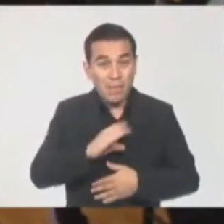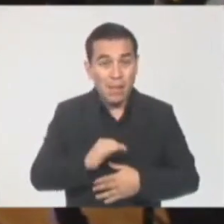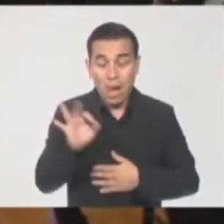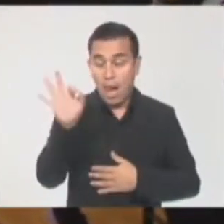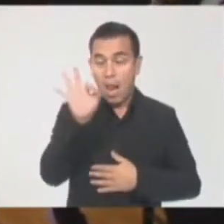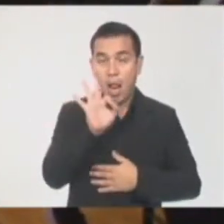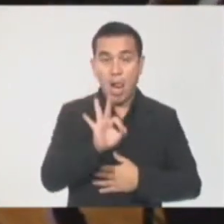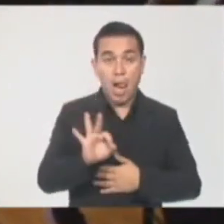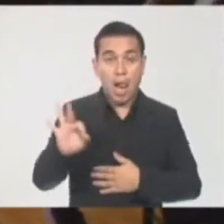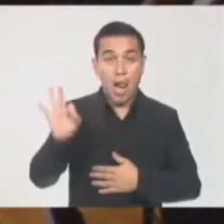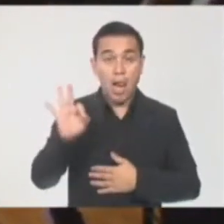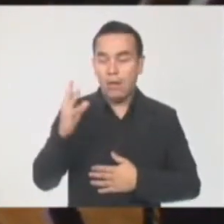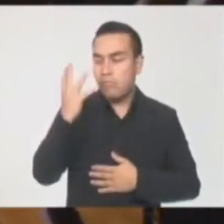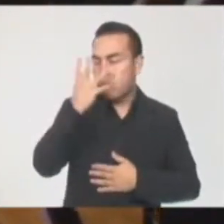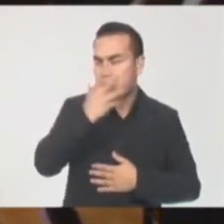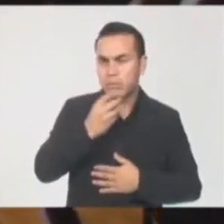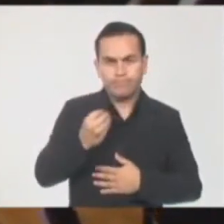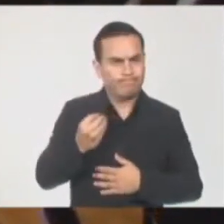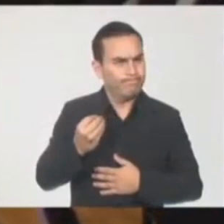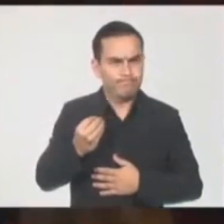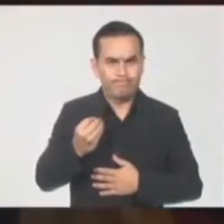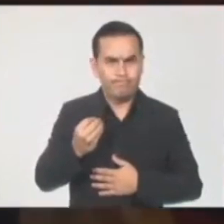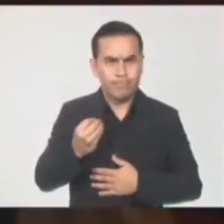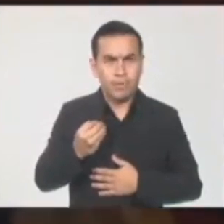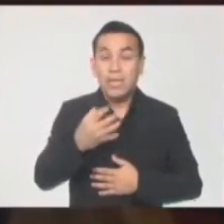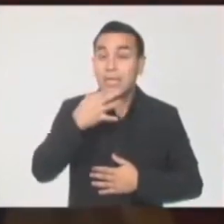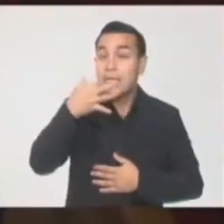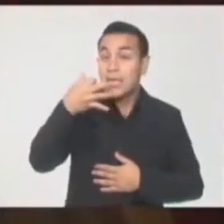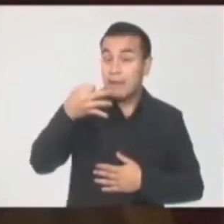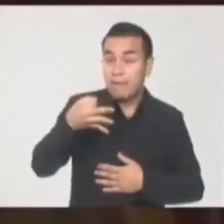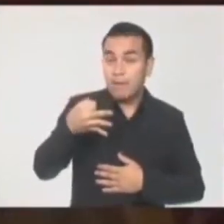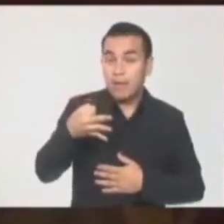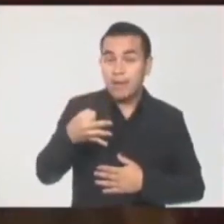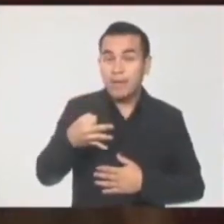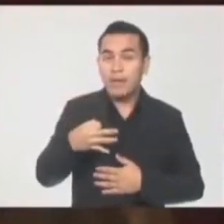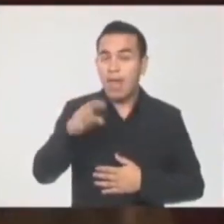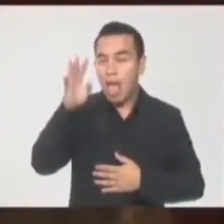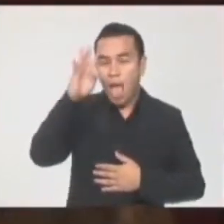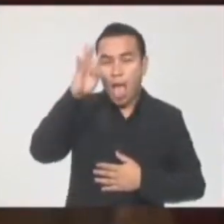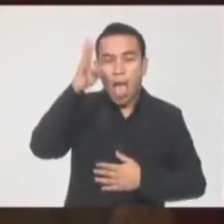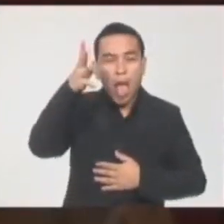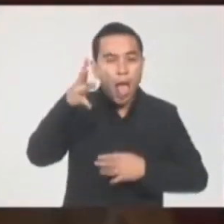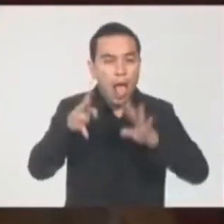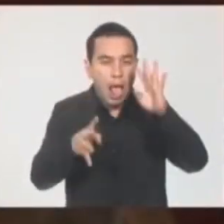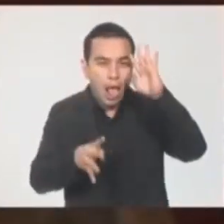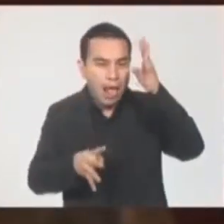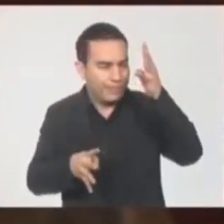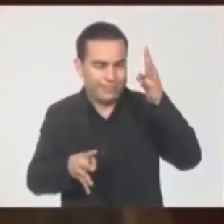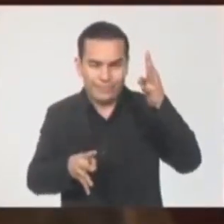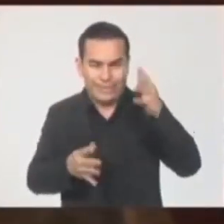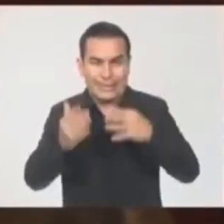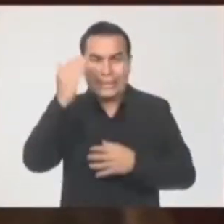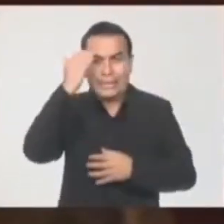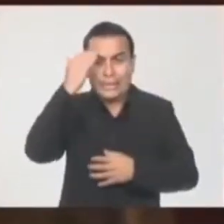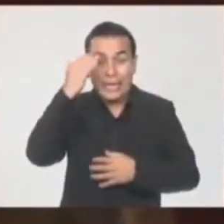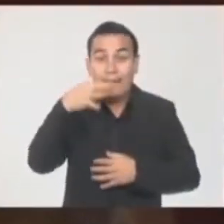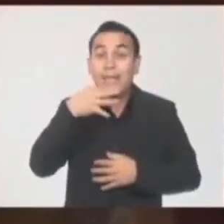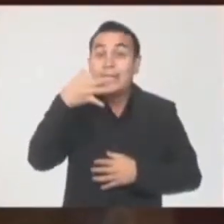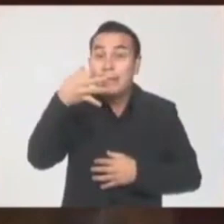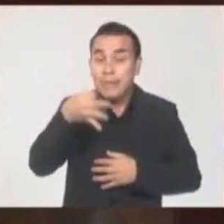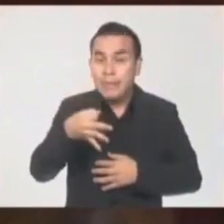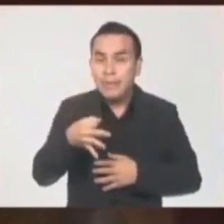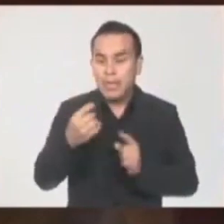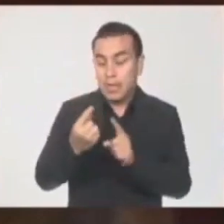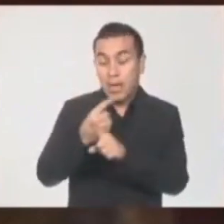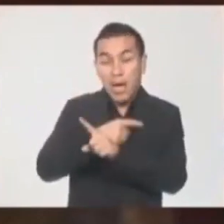las maravillas. No voy a venir a mentirles, a pintarles un país perfecto y sin problemas. Nos hace falta muchísimo